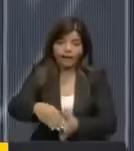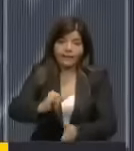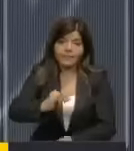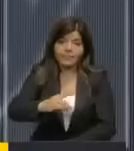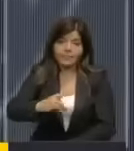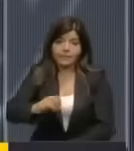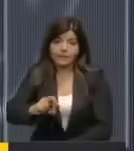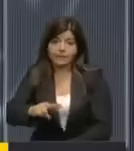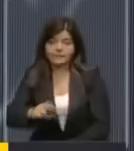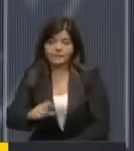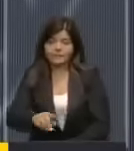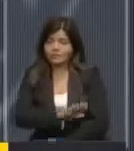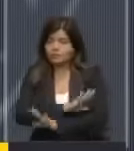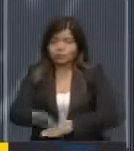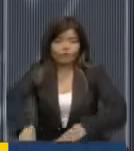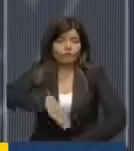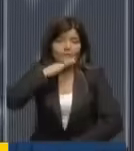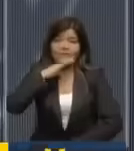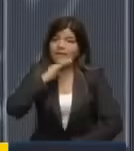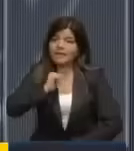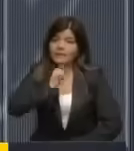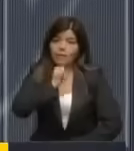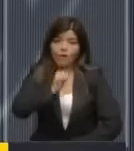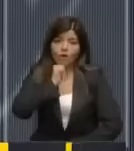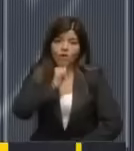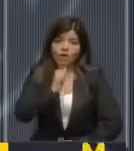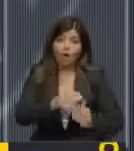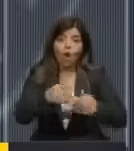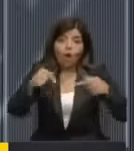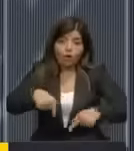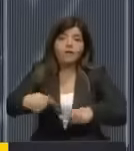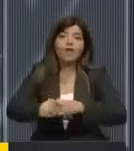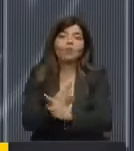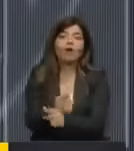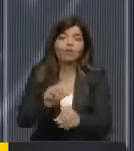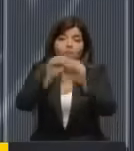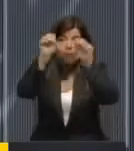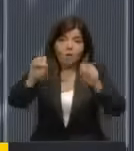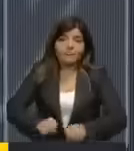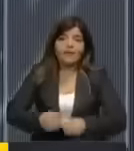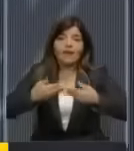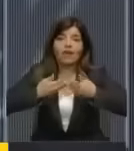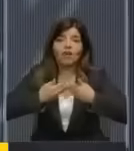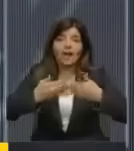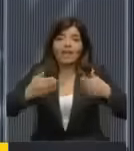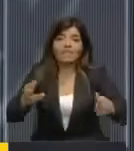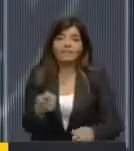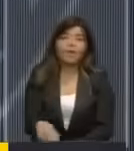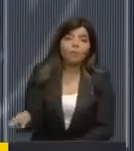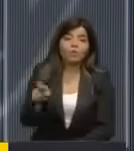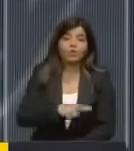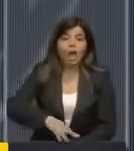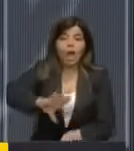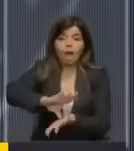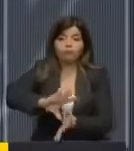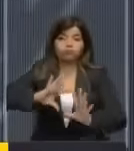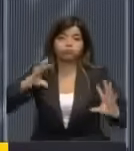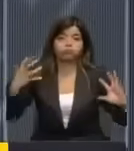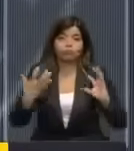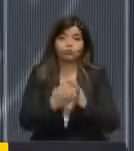modelo empobrecedor de la casta. Hoy volvemos a abrazar el modelo de la libertad para volver a ser una potencia